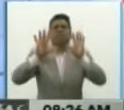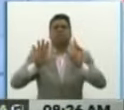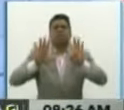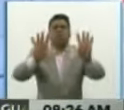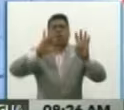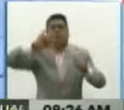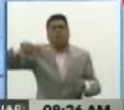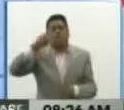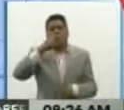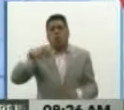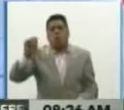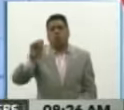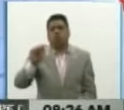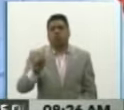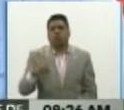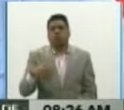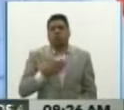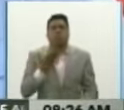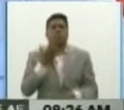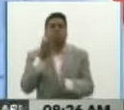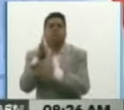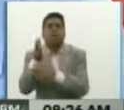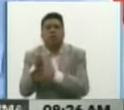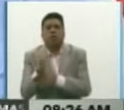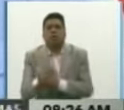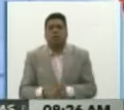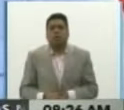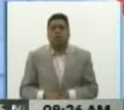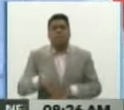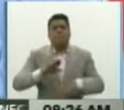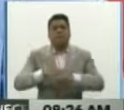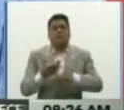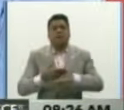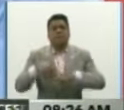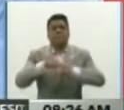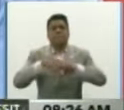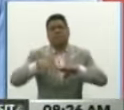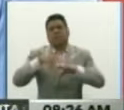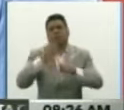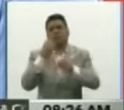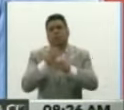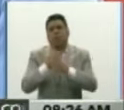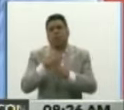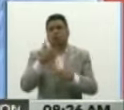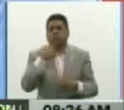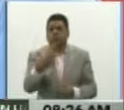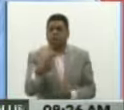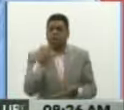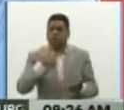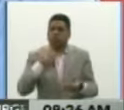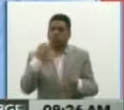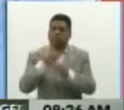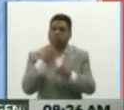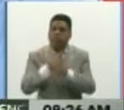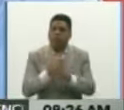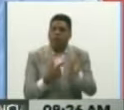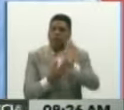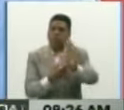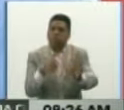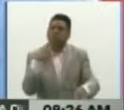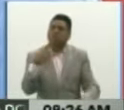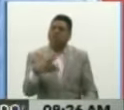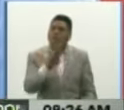querer darme el acceso para que los funcionarios del Ministerio del Trabajo comprobaran que yo soy trabajador de allí. Pero ¿qué manifestó ella